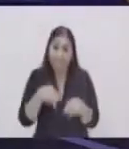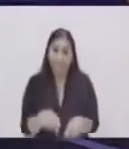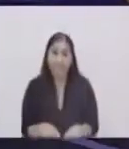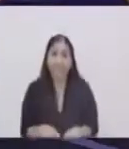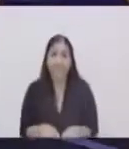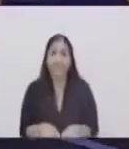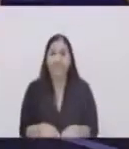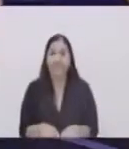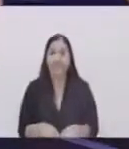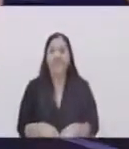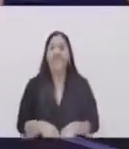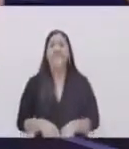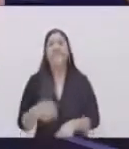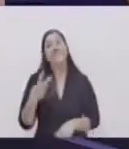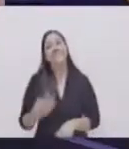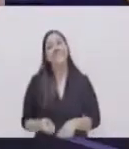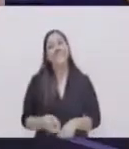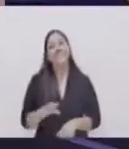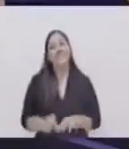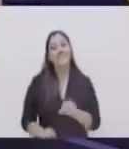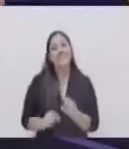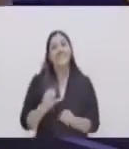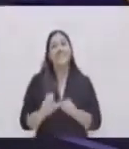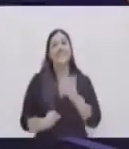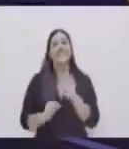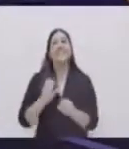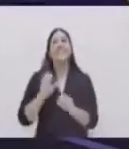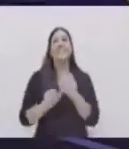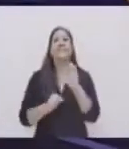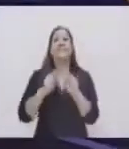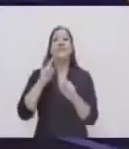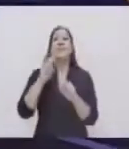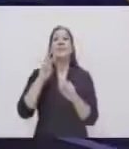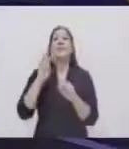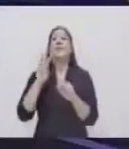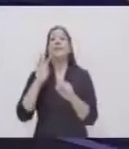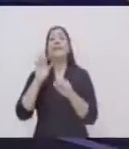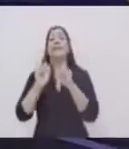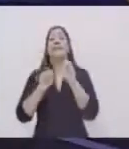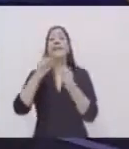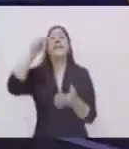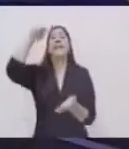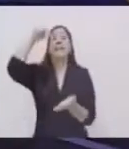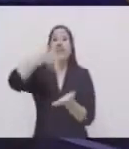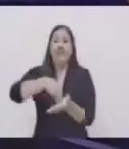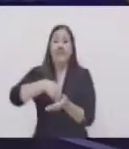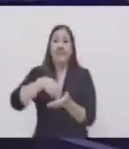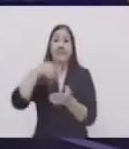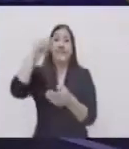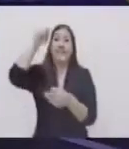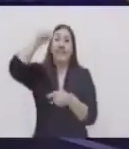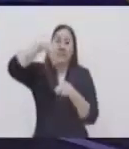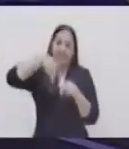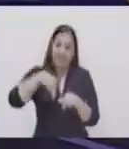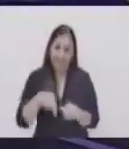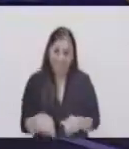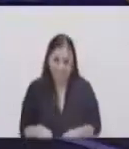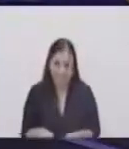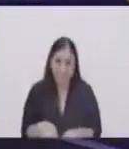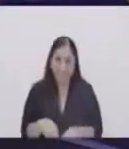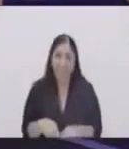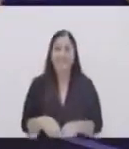vez, bájala después. Nuevamente, sube la escalera, 1, 2, 3, súbela otra